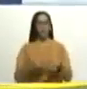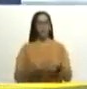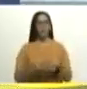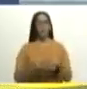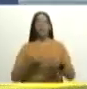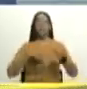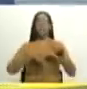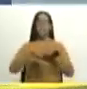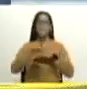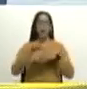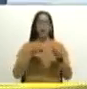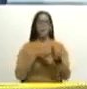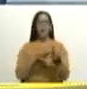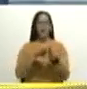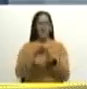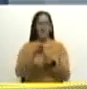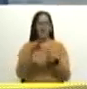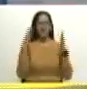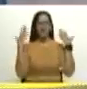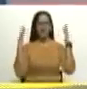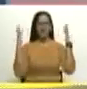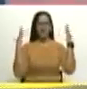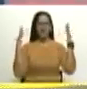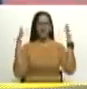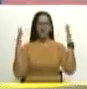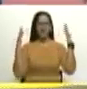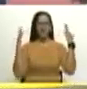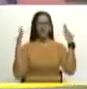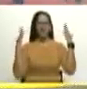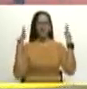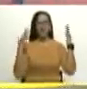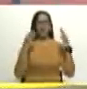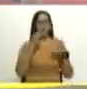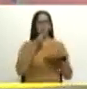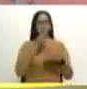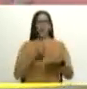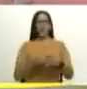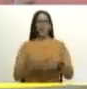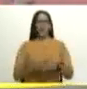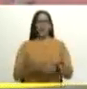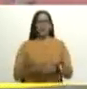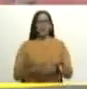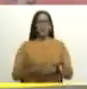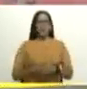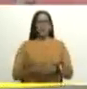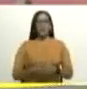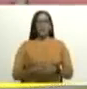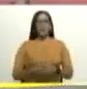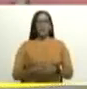Vamos adelante. Extraordinario. Extraordinario.